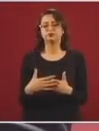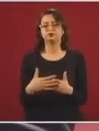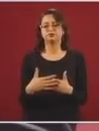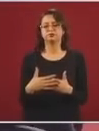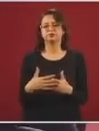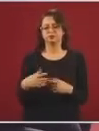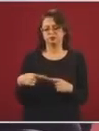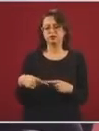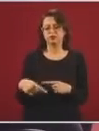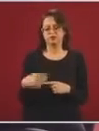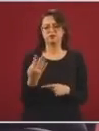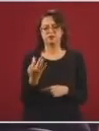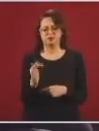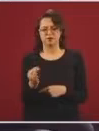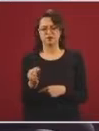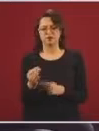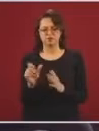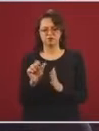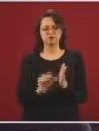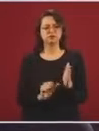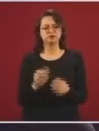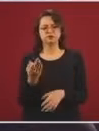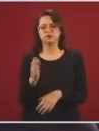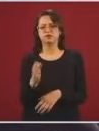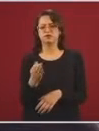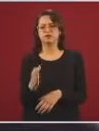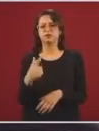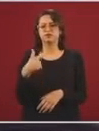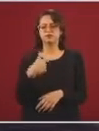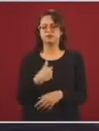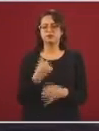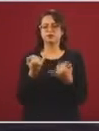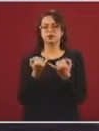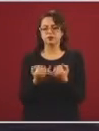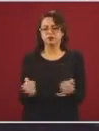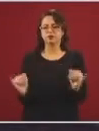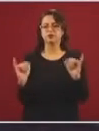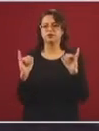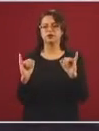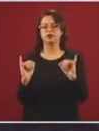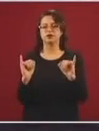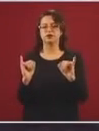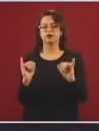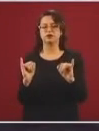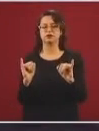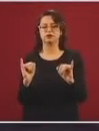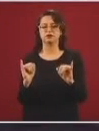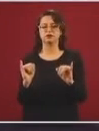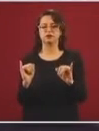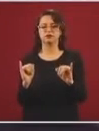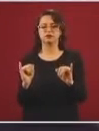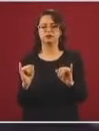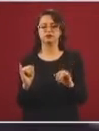febrero, este mes, voy a inaugurar los primeros 5